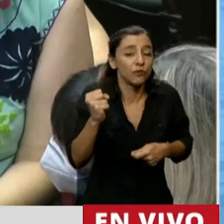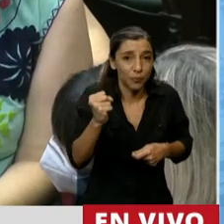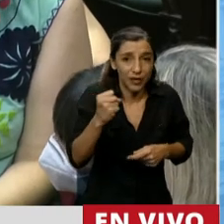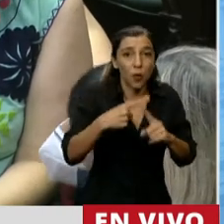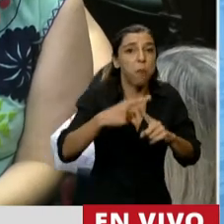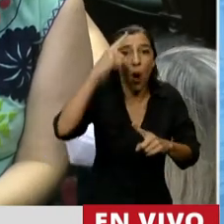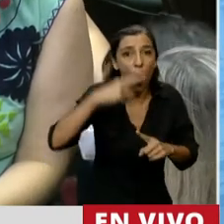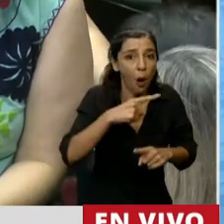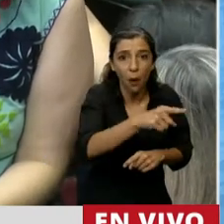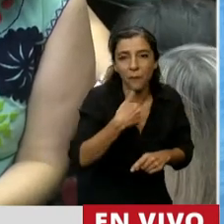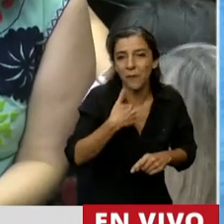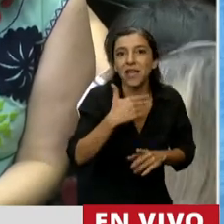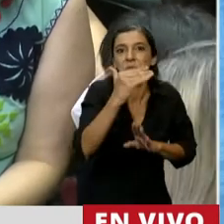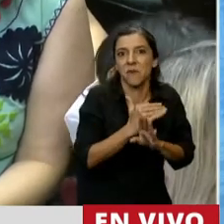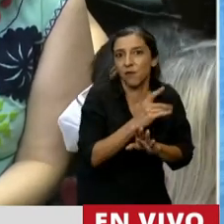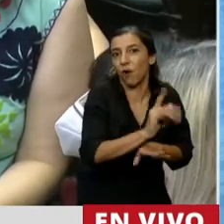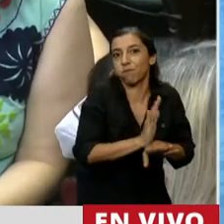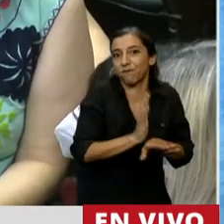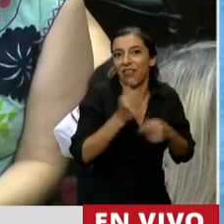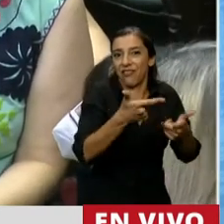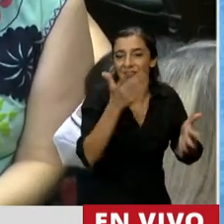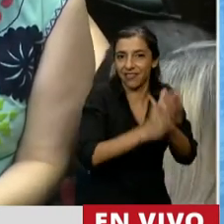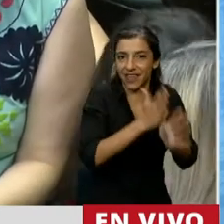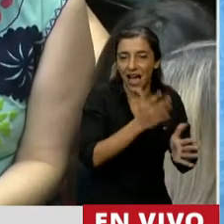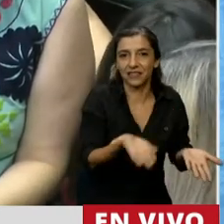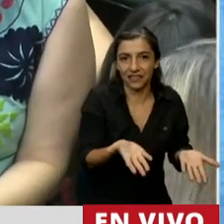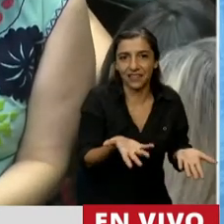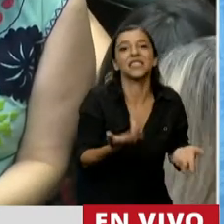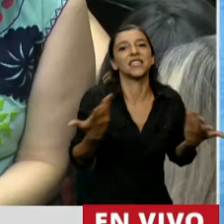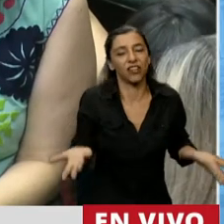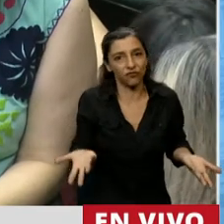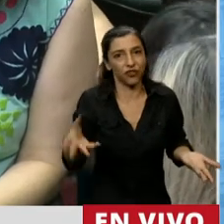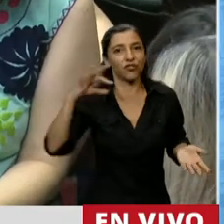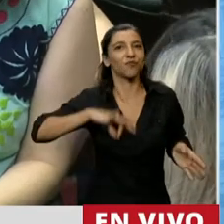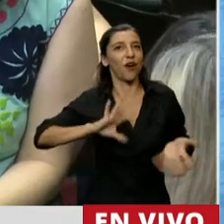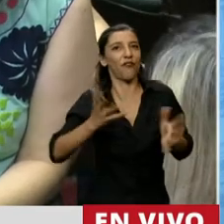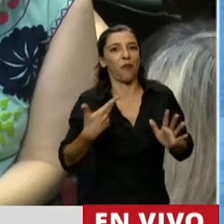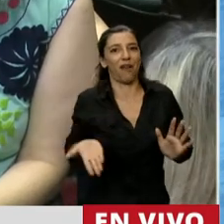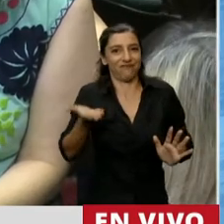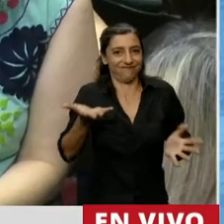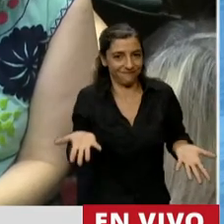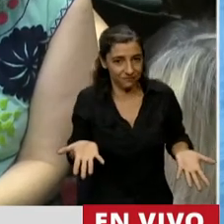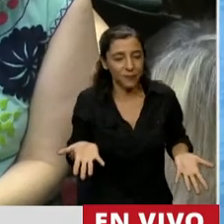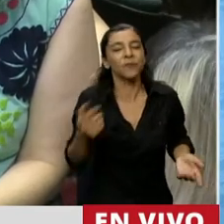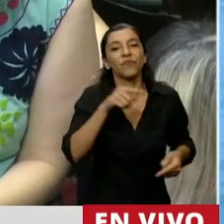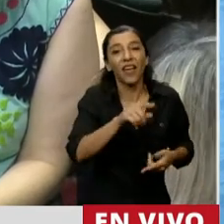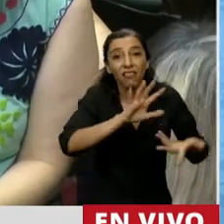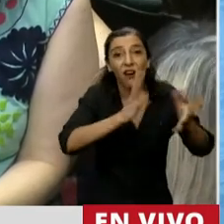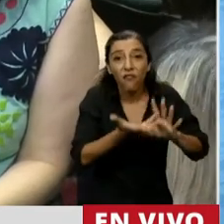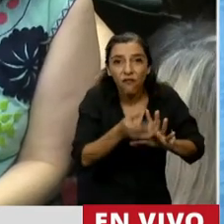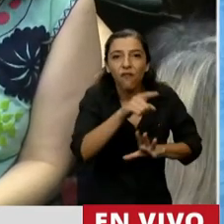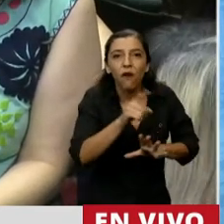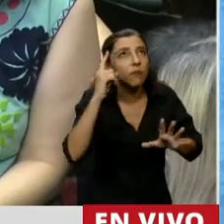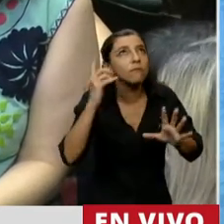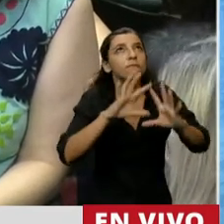mínima. Es decir, esto que se viene diciendo desde el inicio de esta gestión, un modelo que